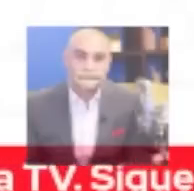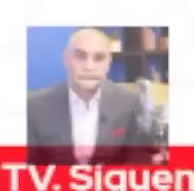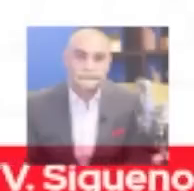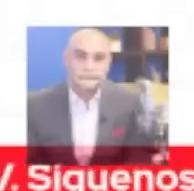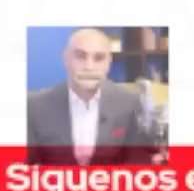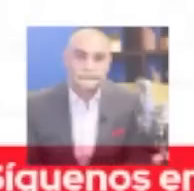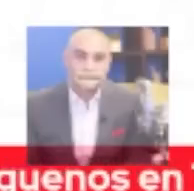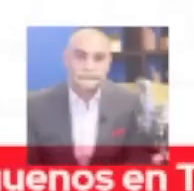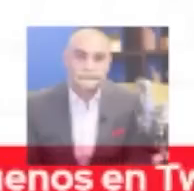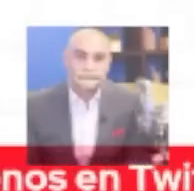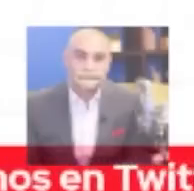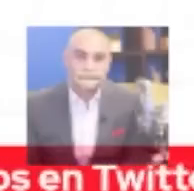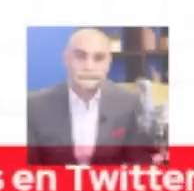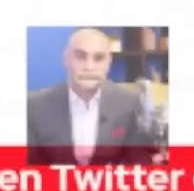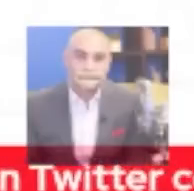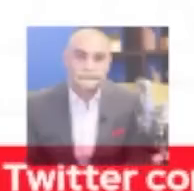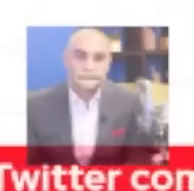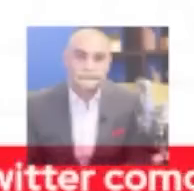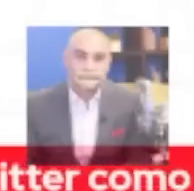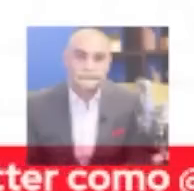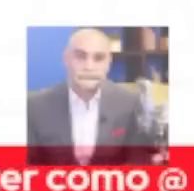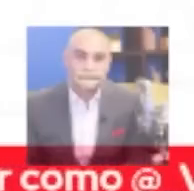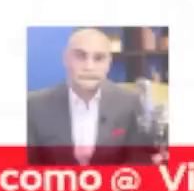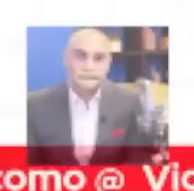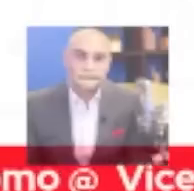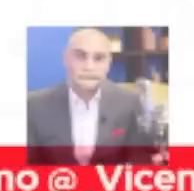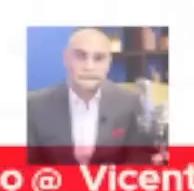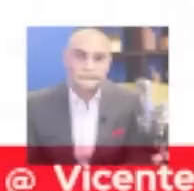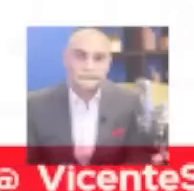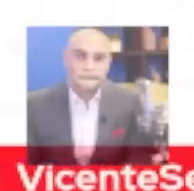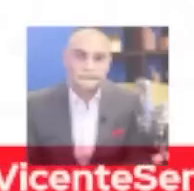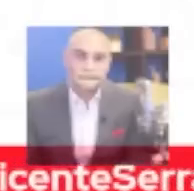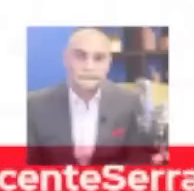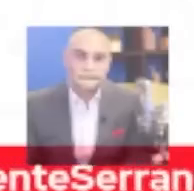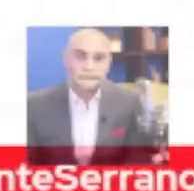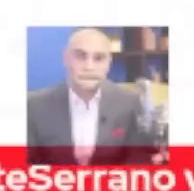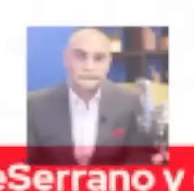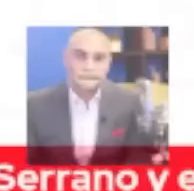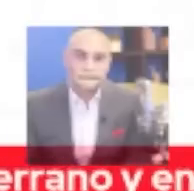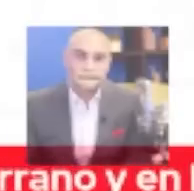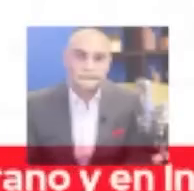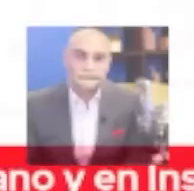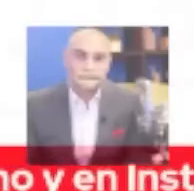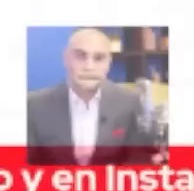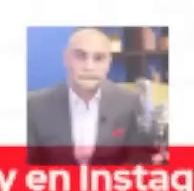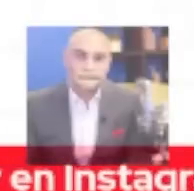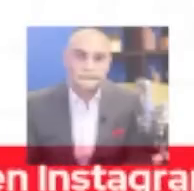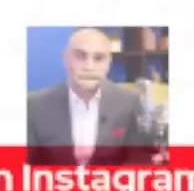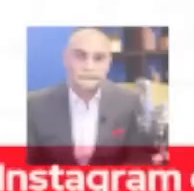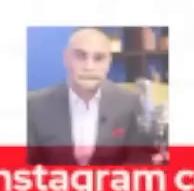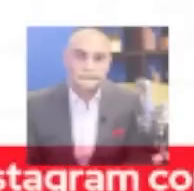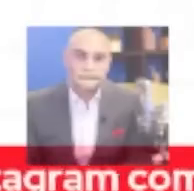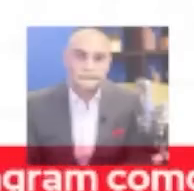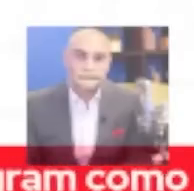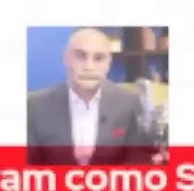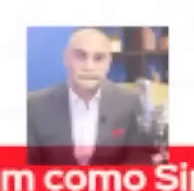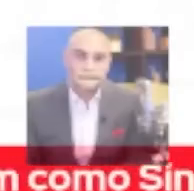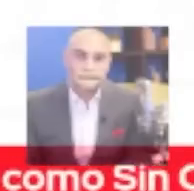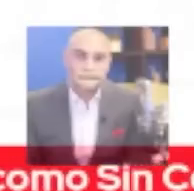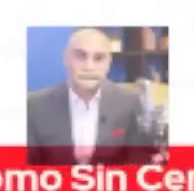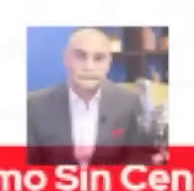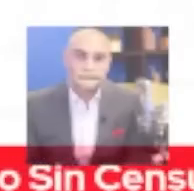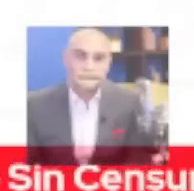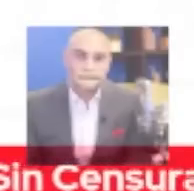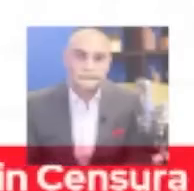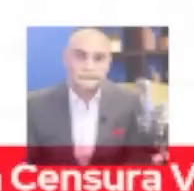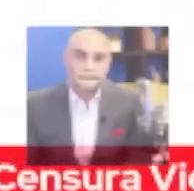la vía la controversia constitucional en la que esencialmente se dirigen con tiendas a la luz de la distribución de facultades que estructura